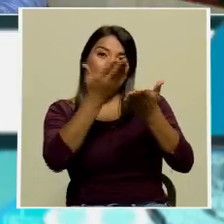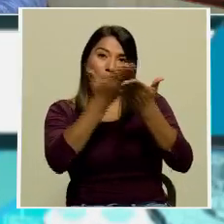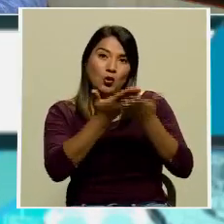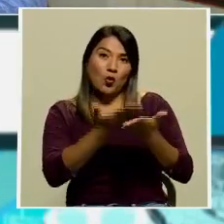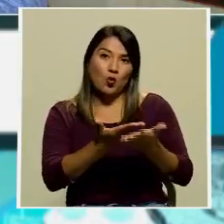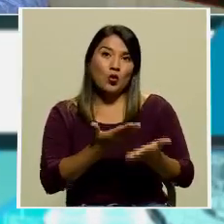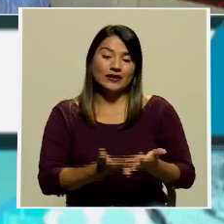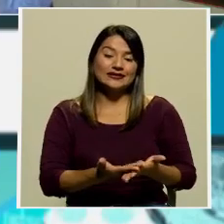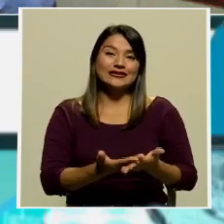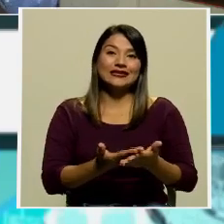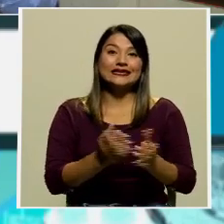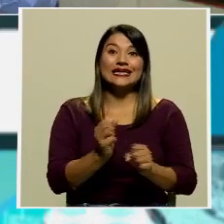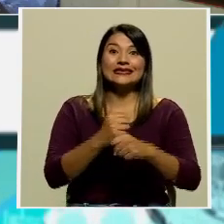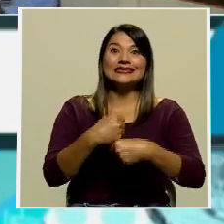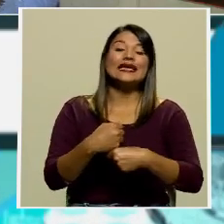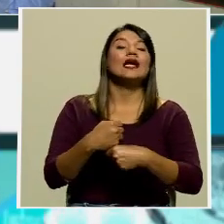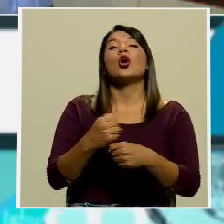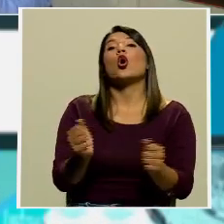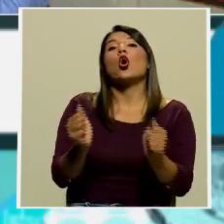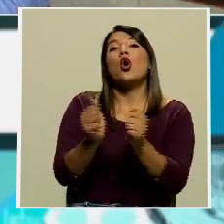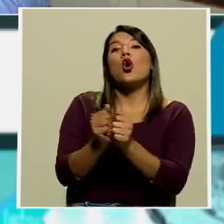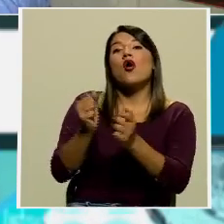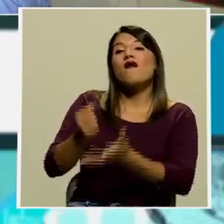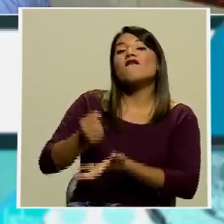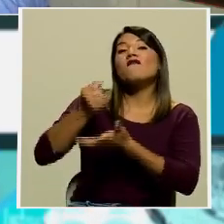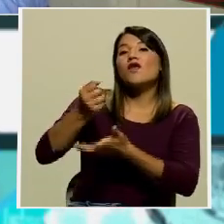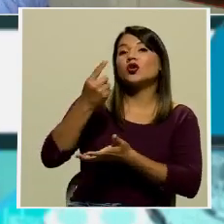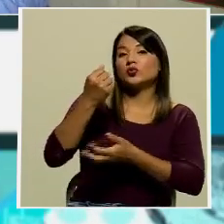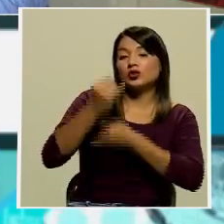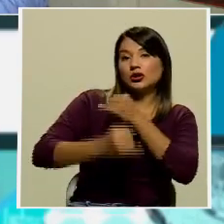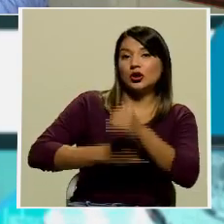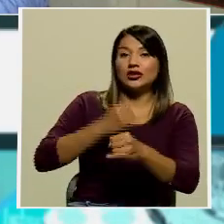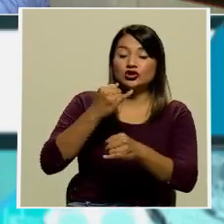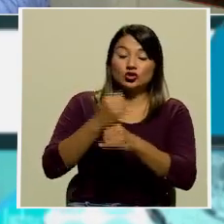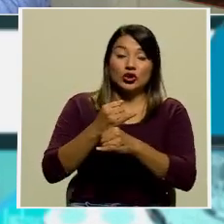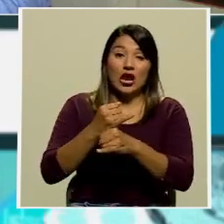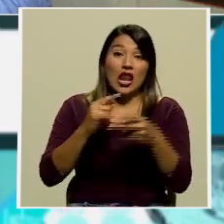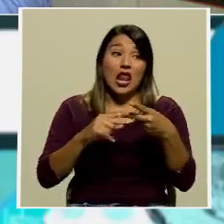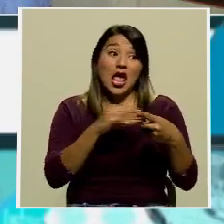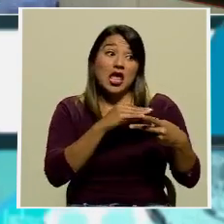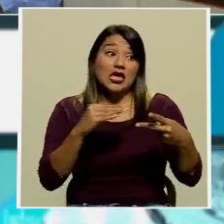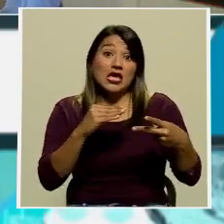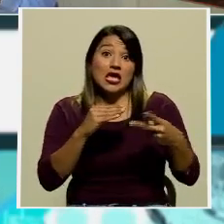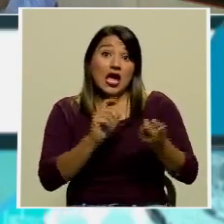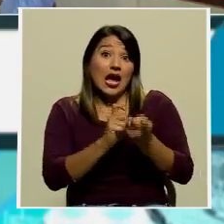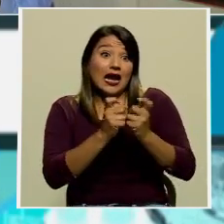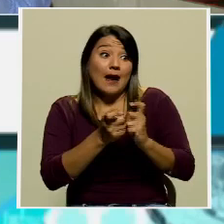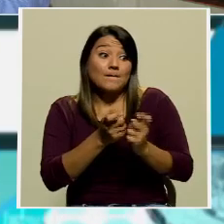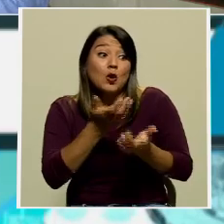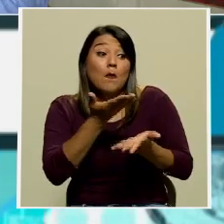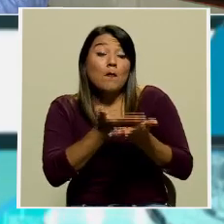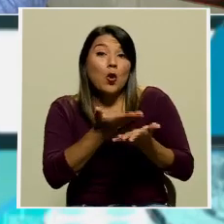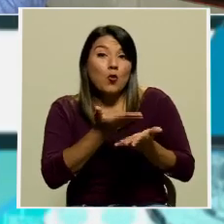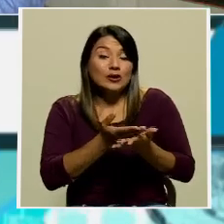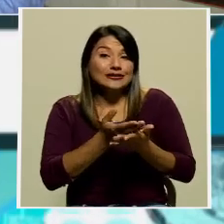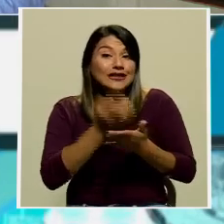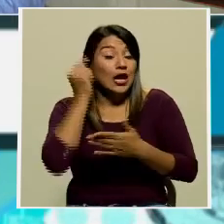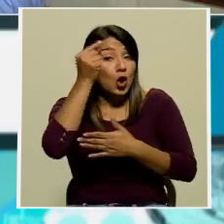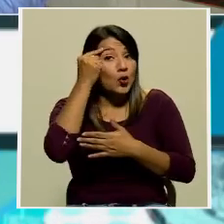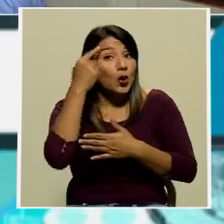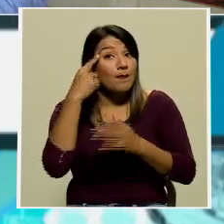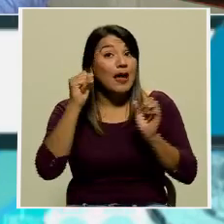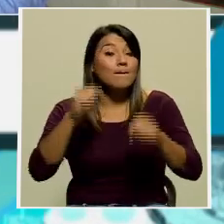con el Fondo Monetario Internacional y los cambios que ellos también están pues sugiriendo para poder hacer avanzar esa